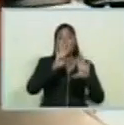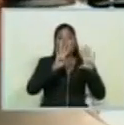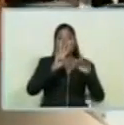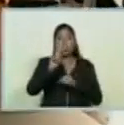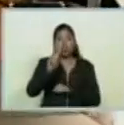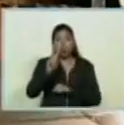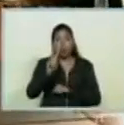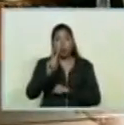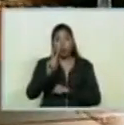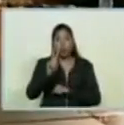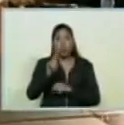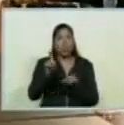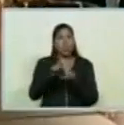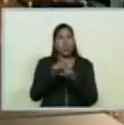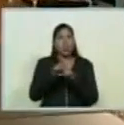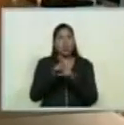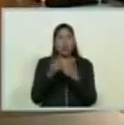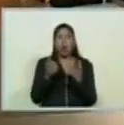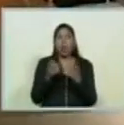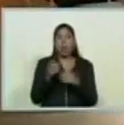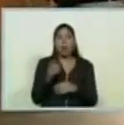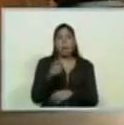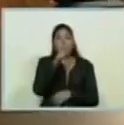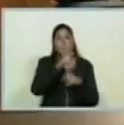85.592 héroes y heroínas